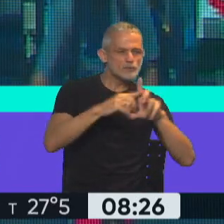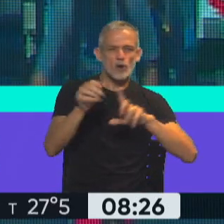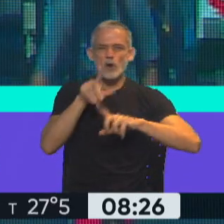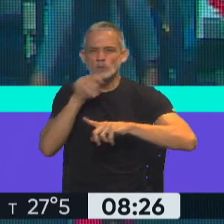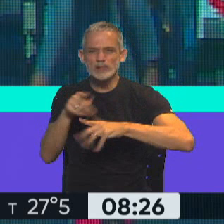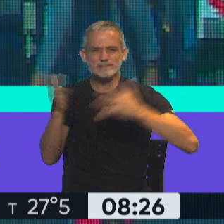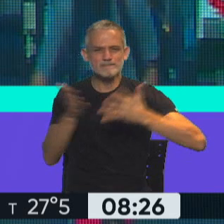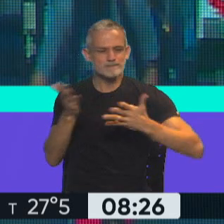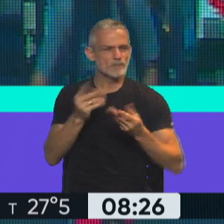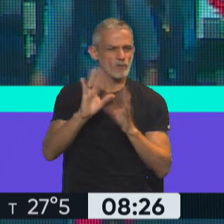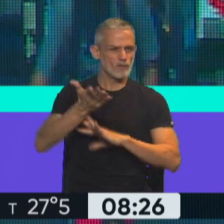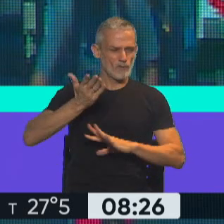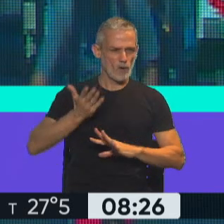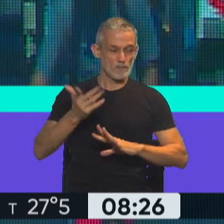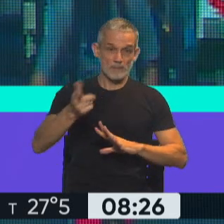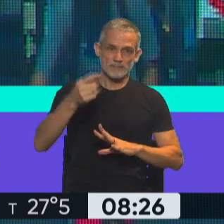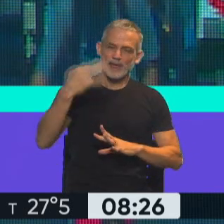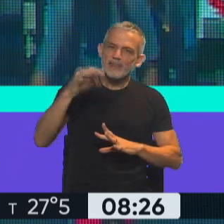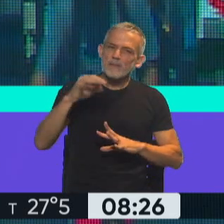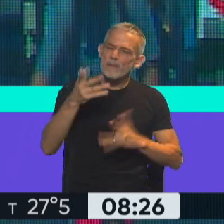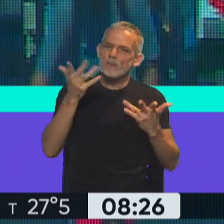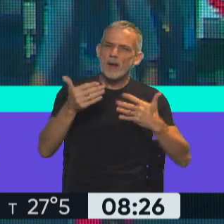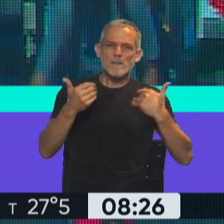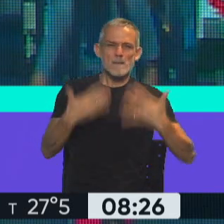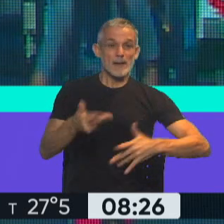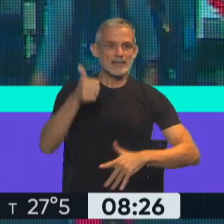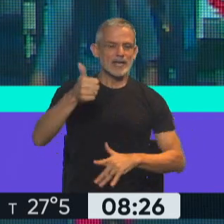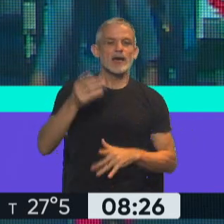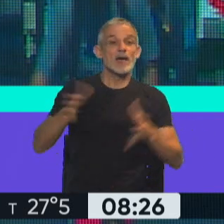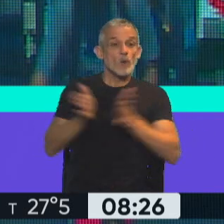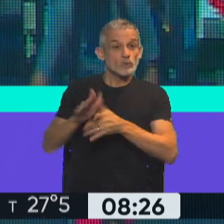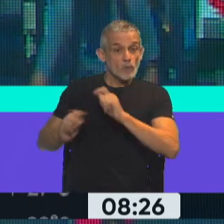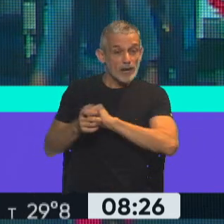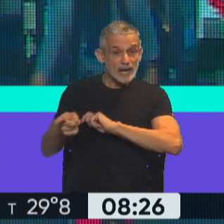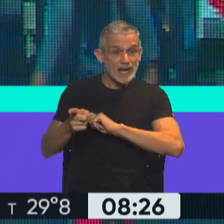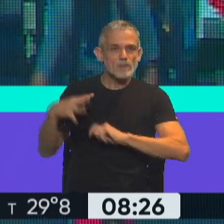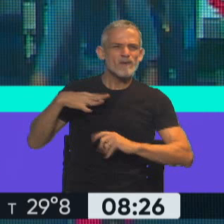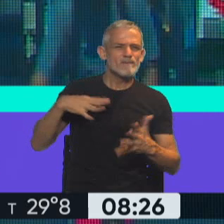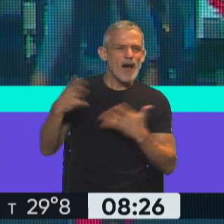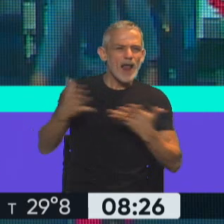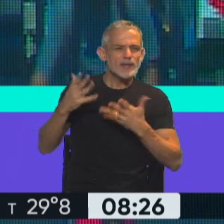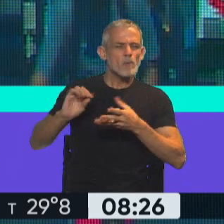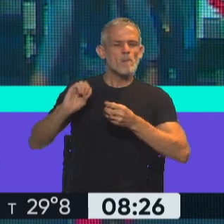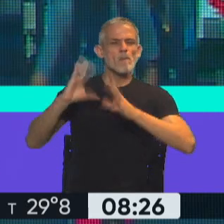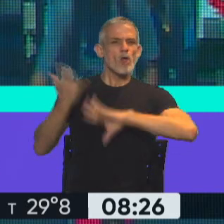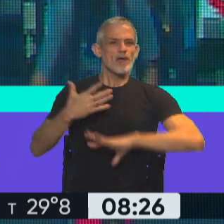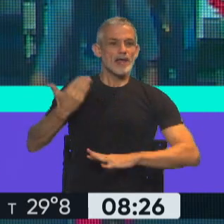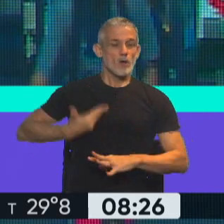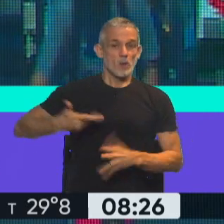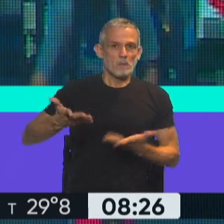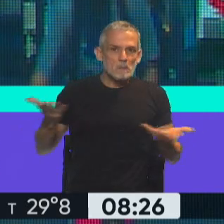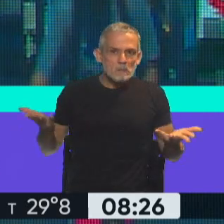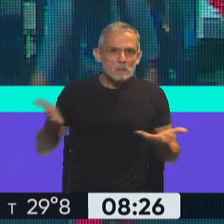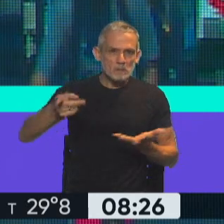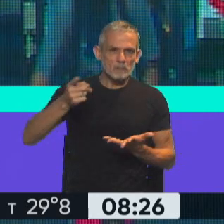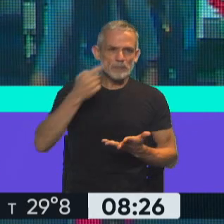es claro contar con una ventaja, que es todavía Juntos por el Cambio no definió cuál es su modelo de Estado. O sea, Juntos por el Cambio le